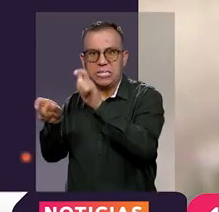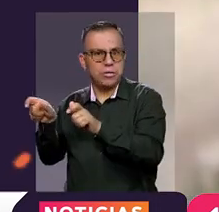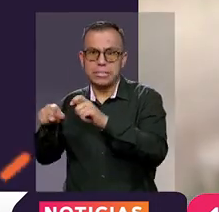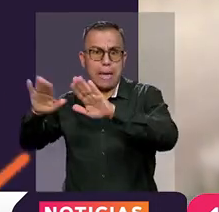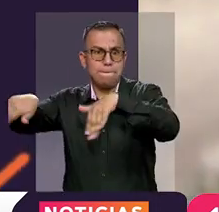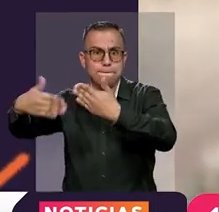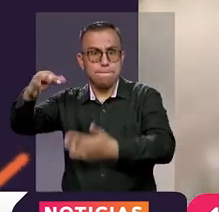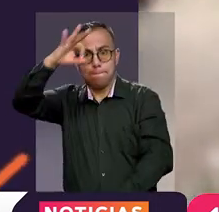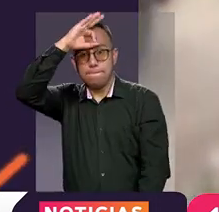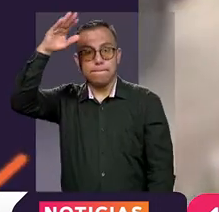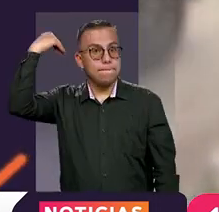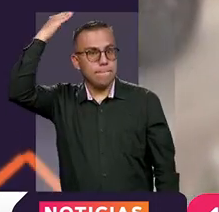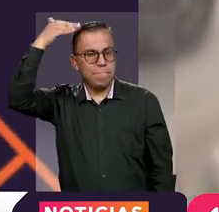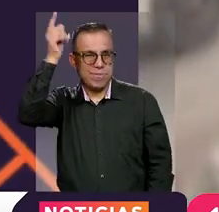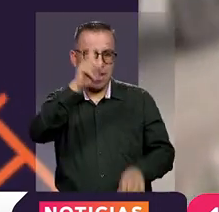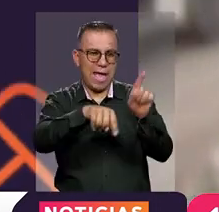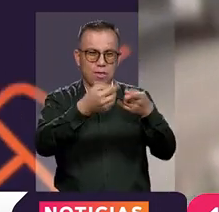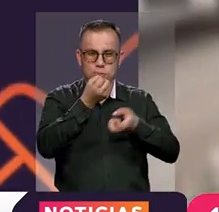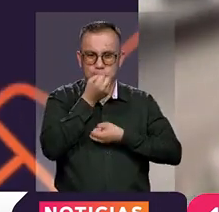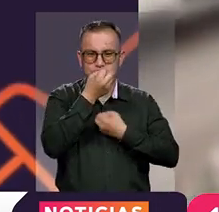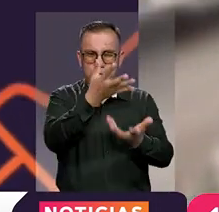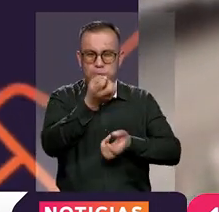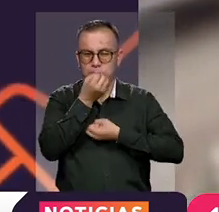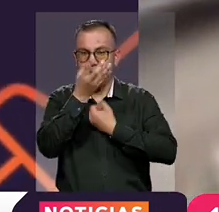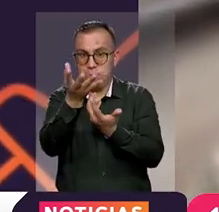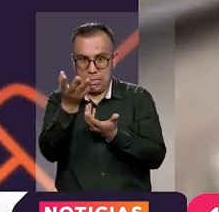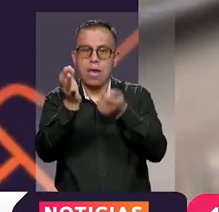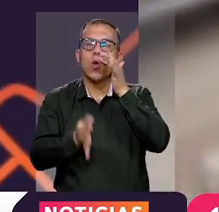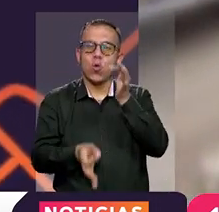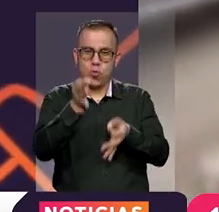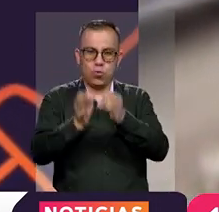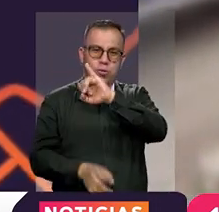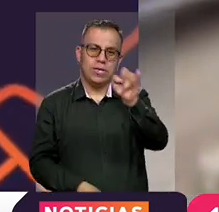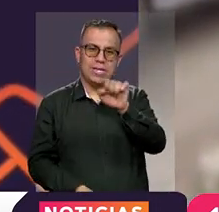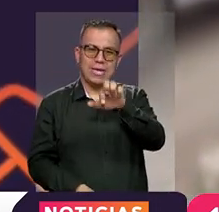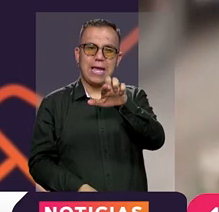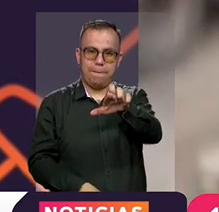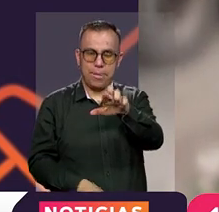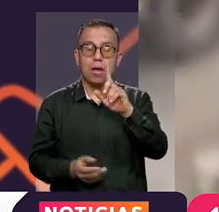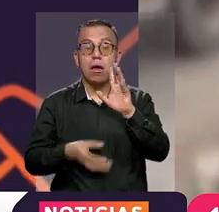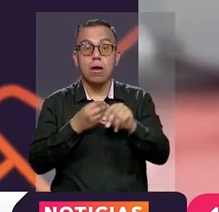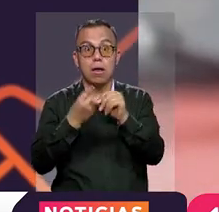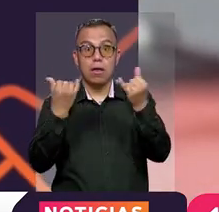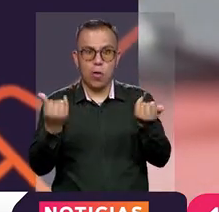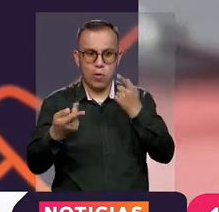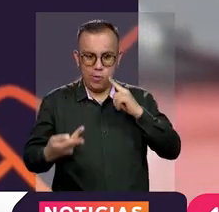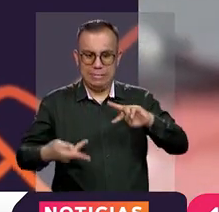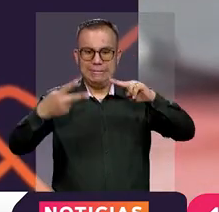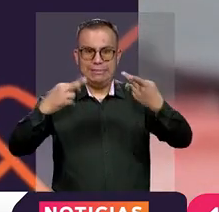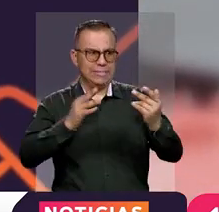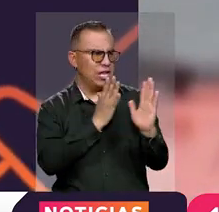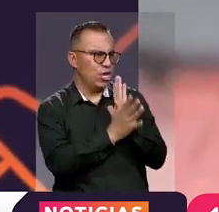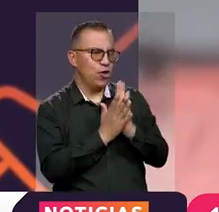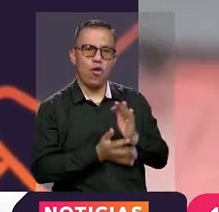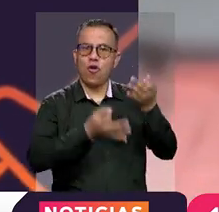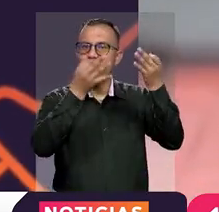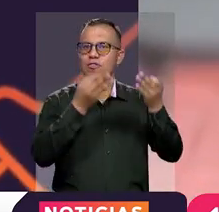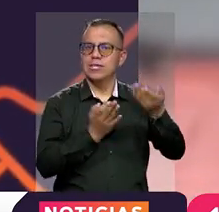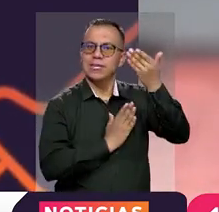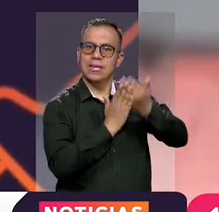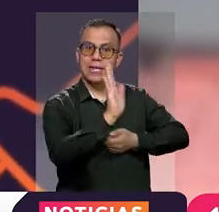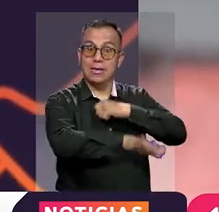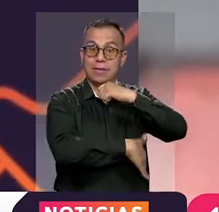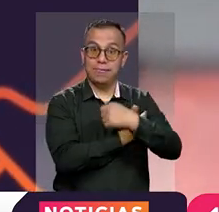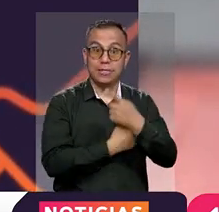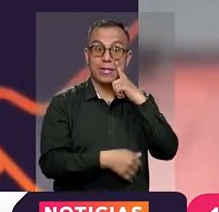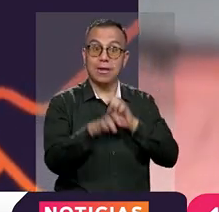indefensos. Las confesiones de varios militares que se sometieron a la Justicia Especial para la Paz y el contraste de la información oficial entregada por el